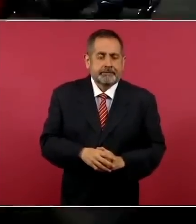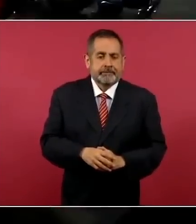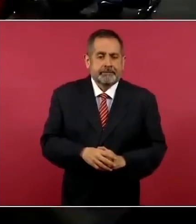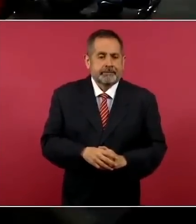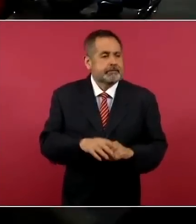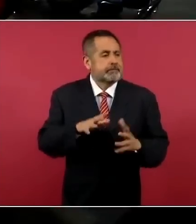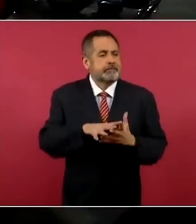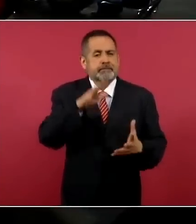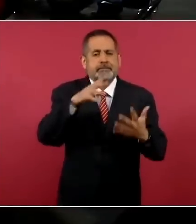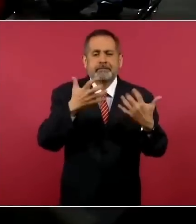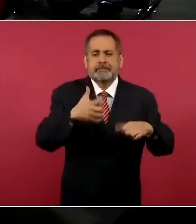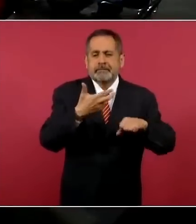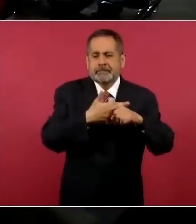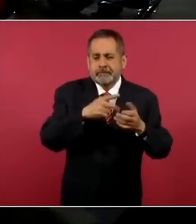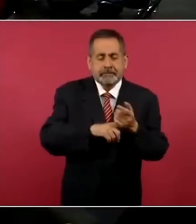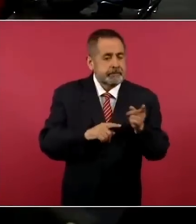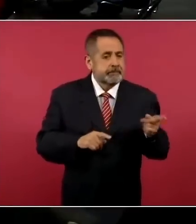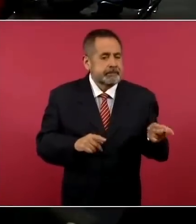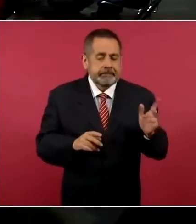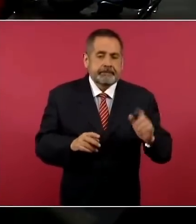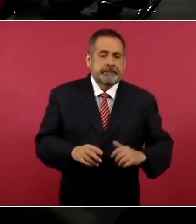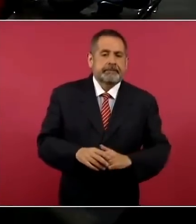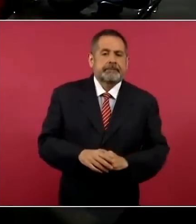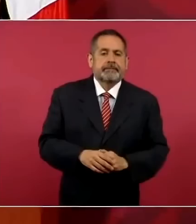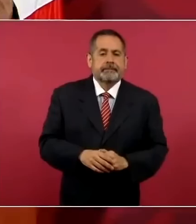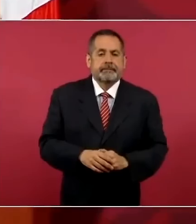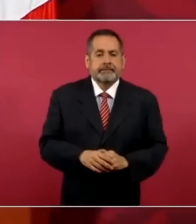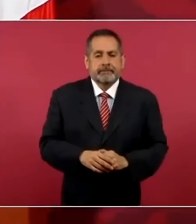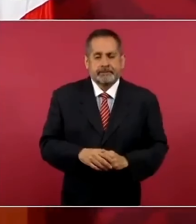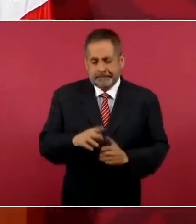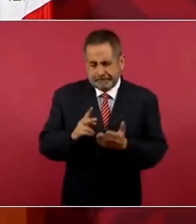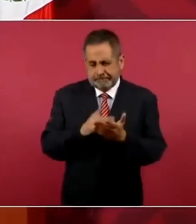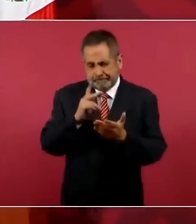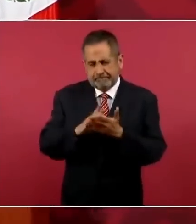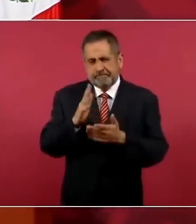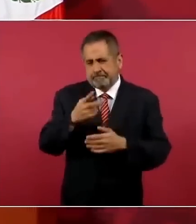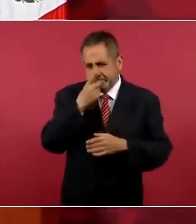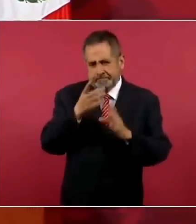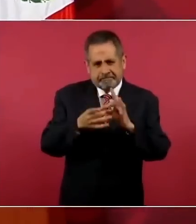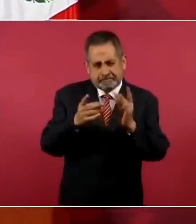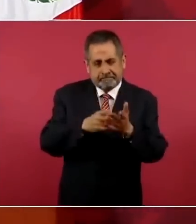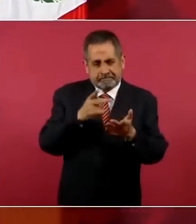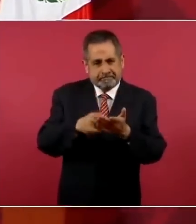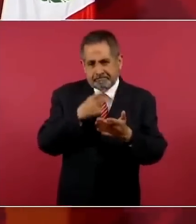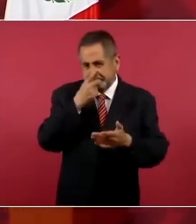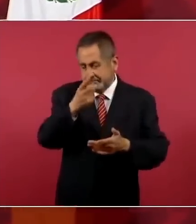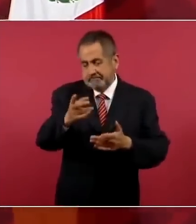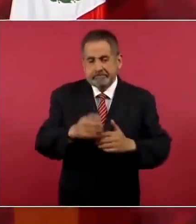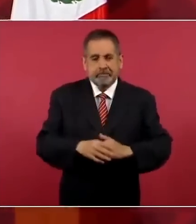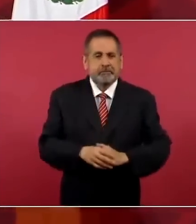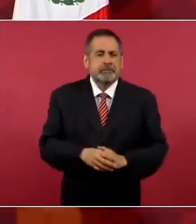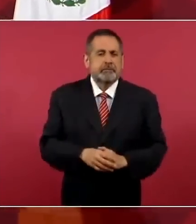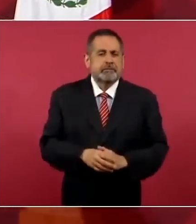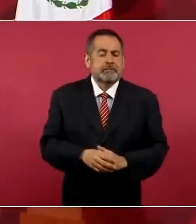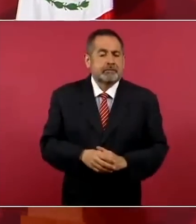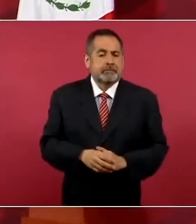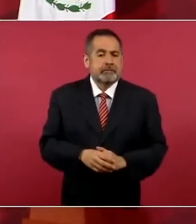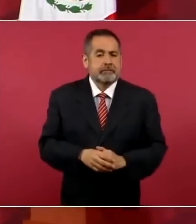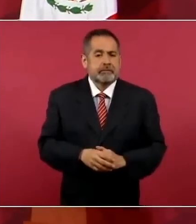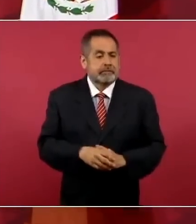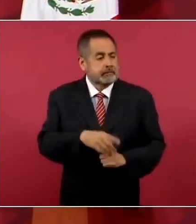son empresarios. Incluso, ya lo he dicho en otras ocasiones, ni siquiera